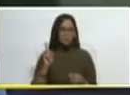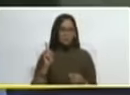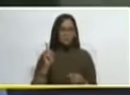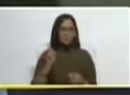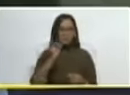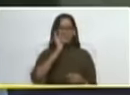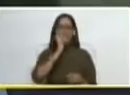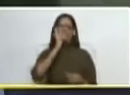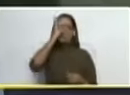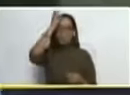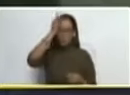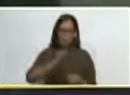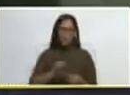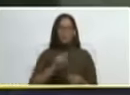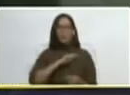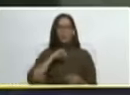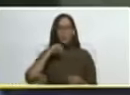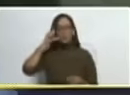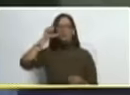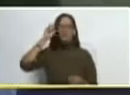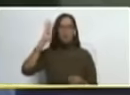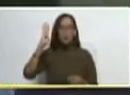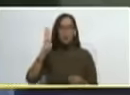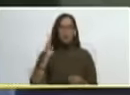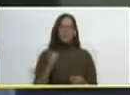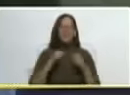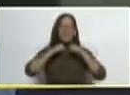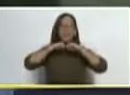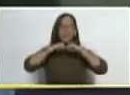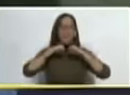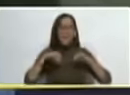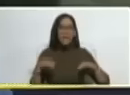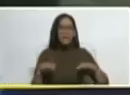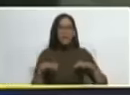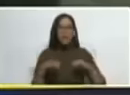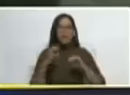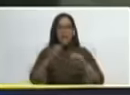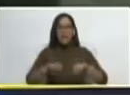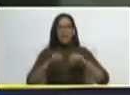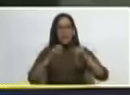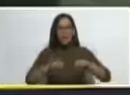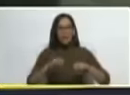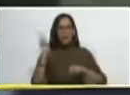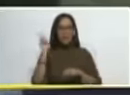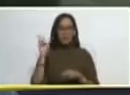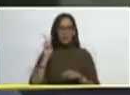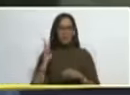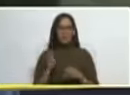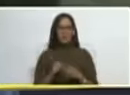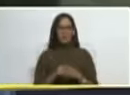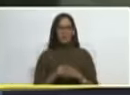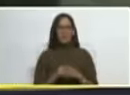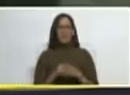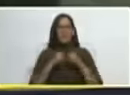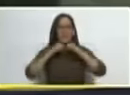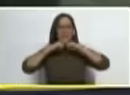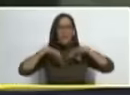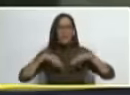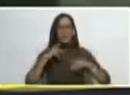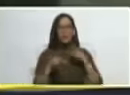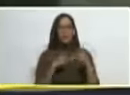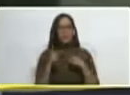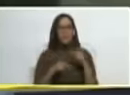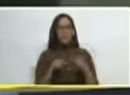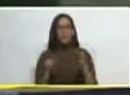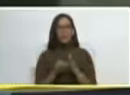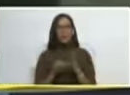será por nuestro Dios, el milagro agrícola de Venezuela. El milagro productivo,